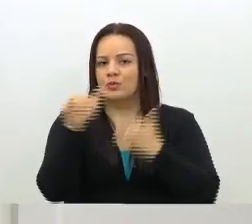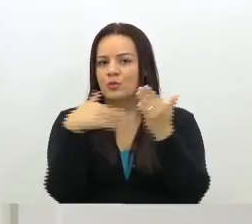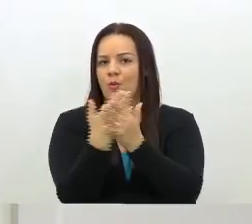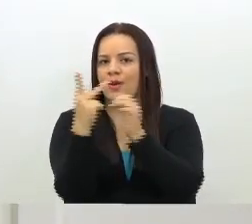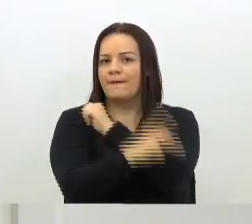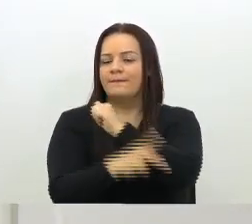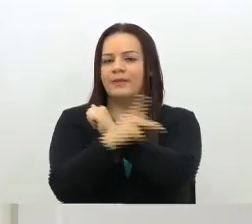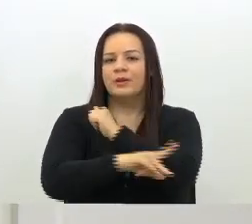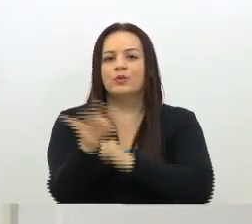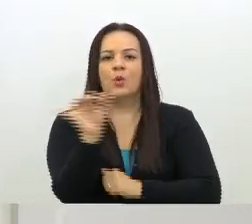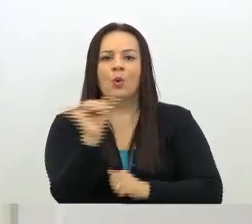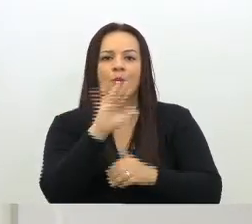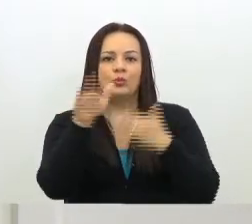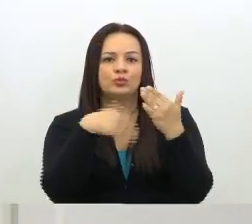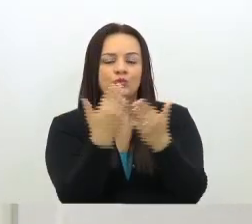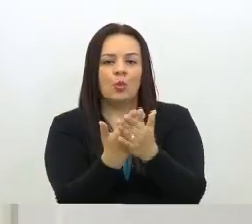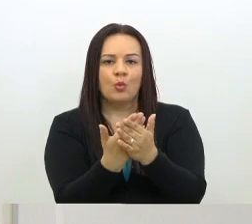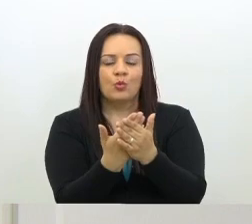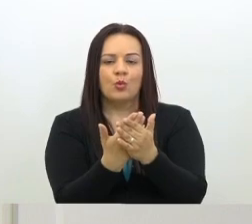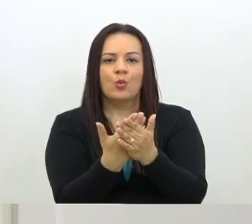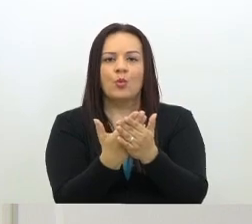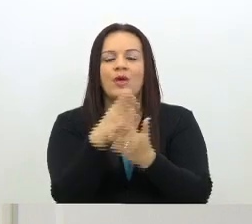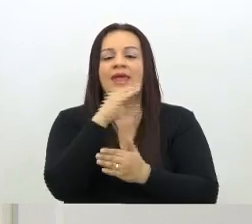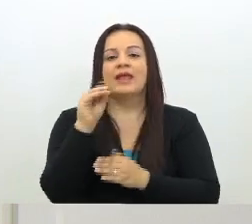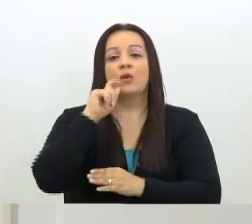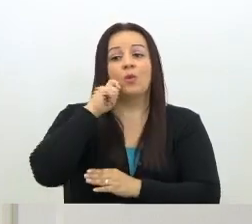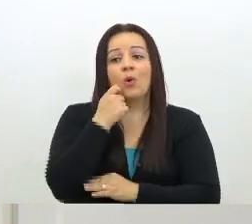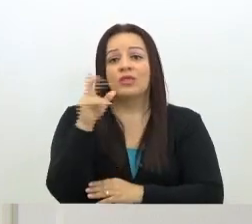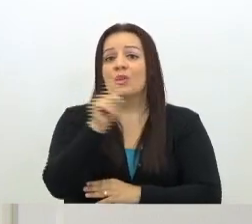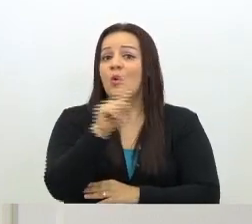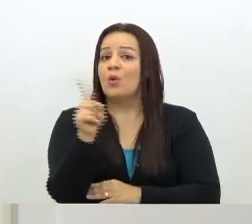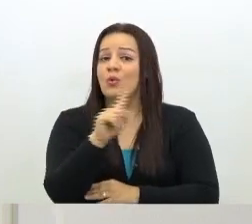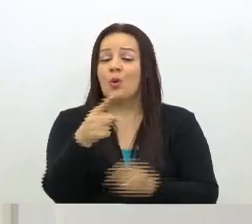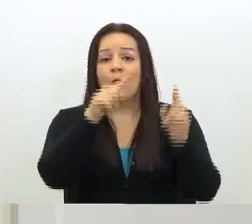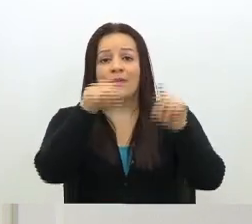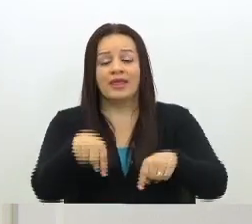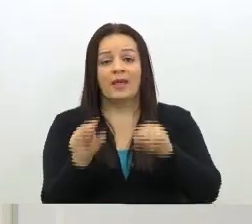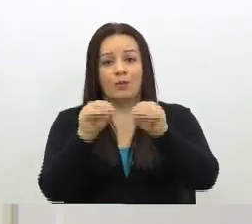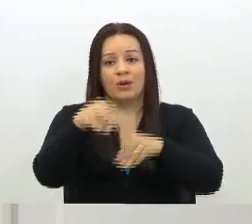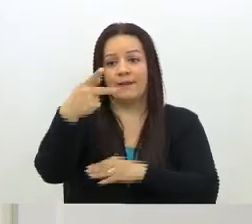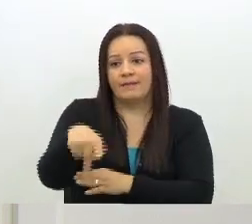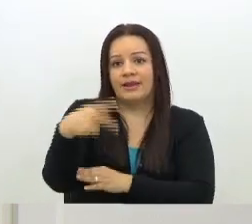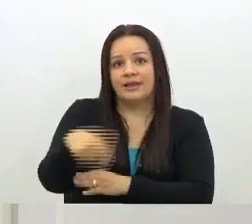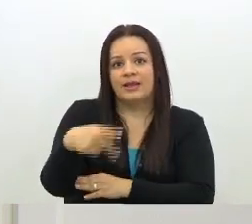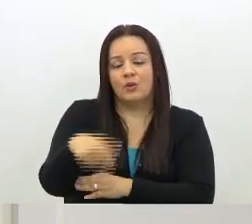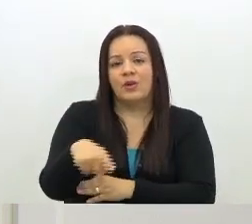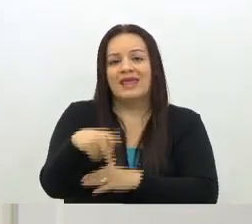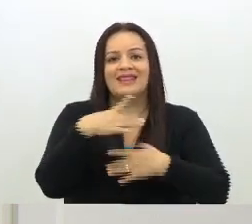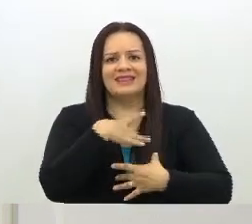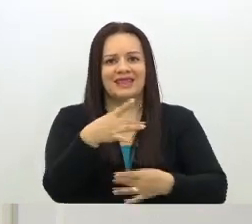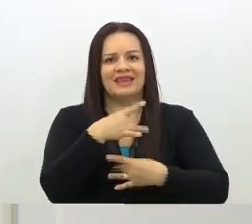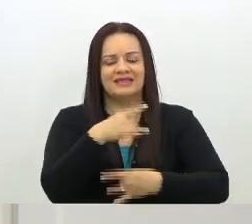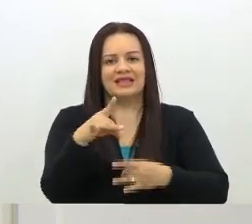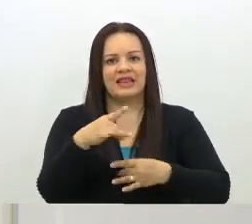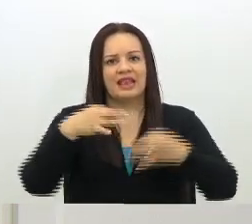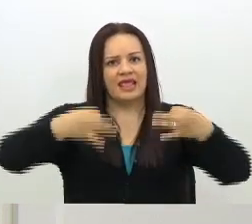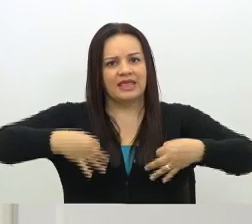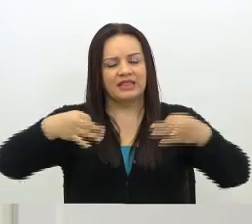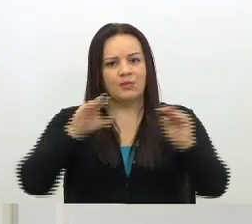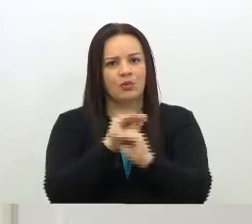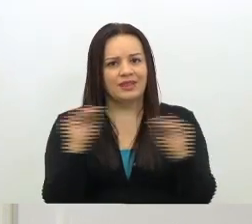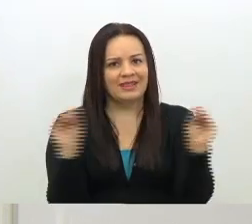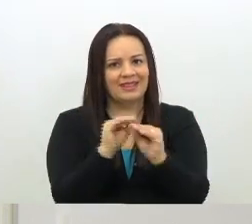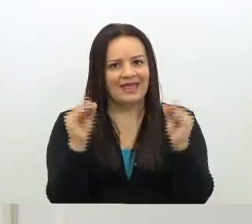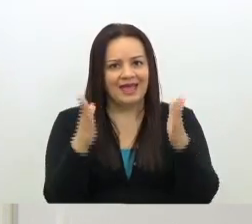como un todo. El tal código no viene a poner en peligro intereses legítimos de nadie y que,